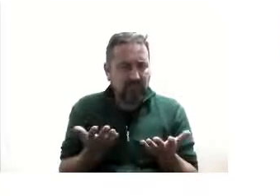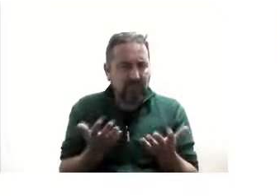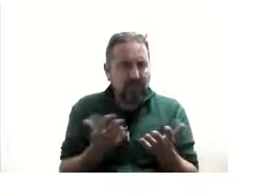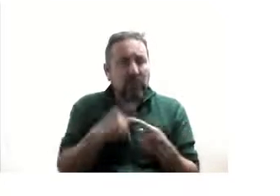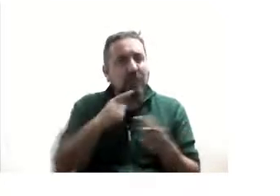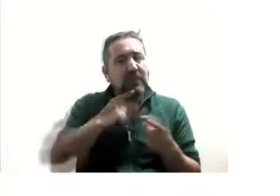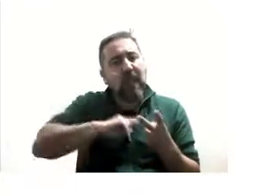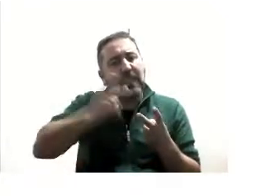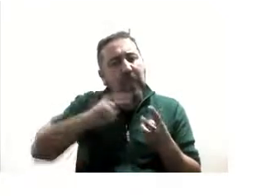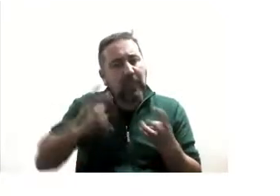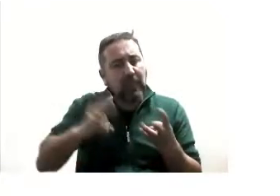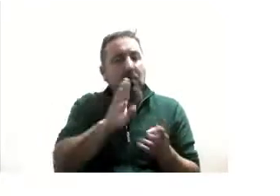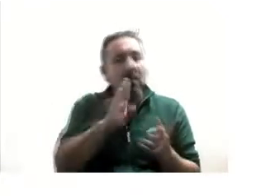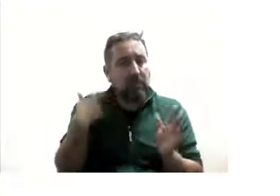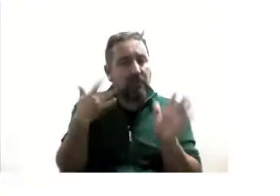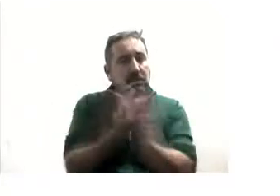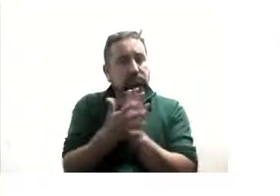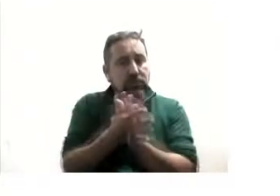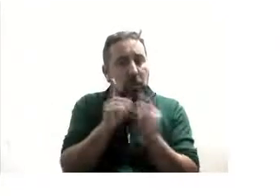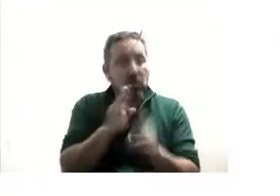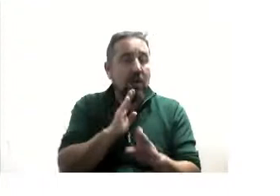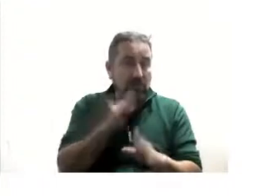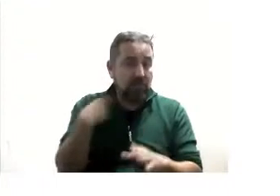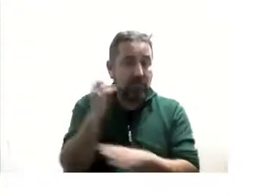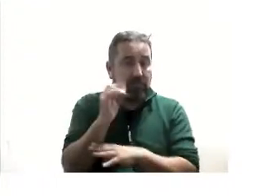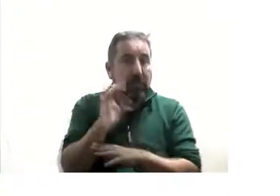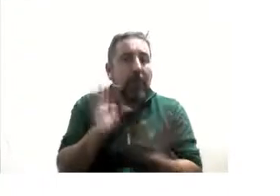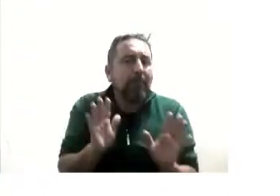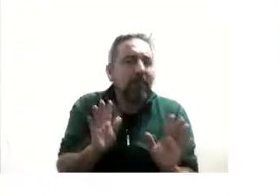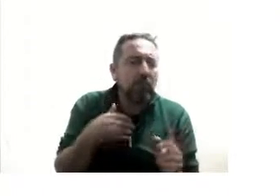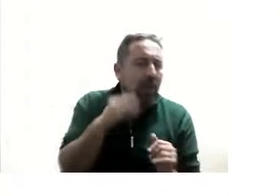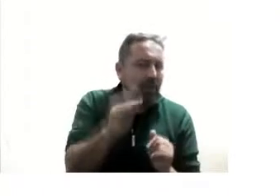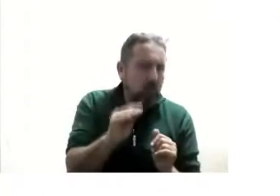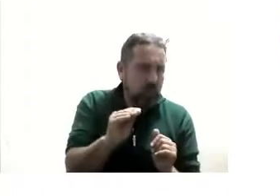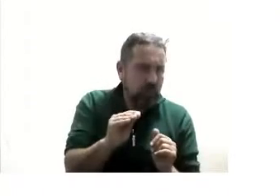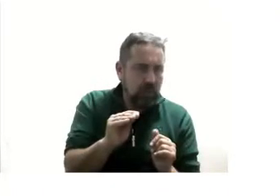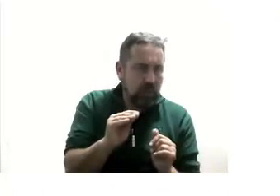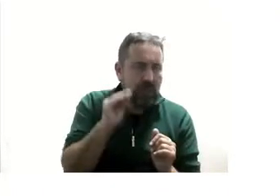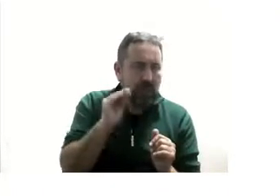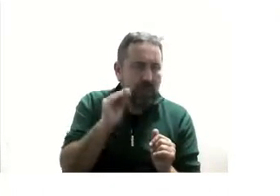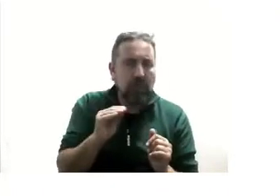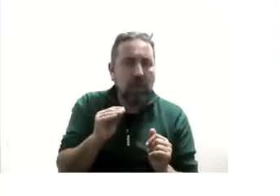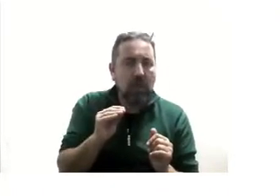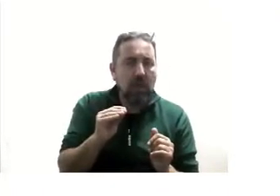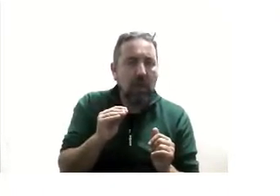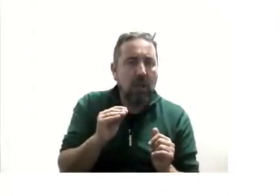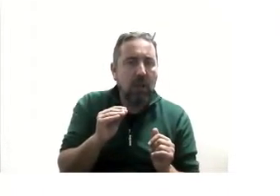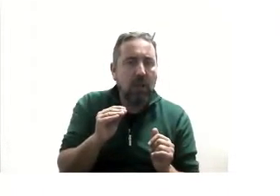sí que las has comentado en tu intervención, pero la pregunta que le quedaría en el aire a